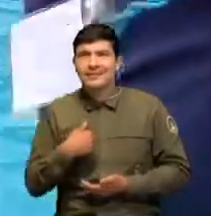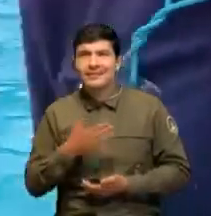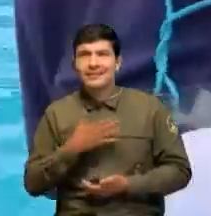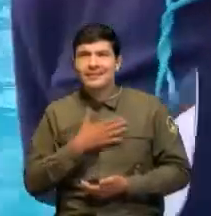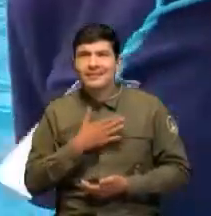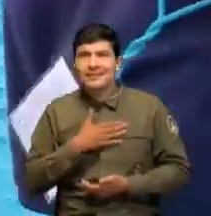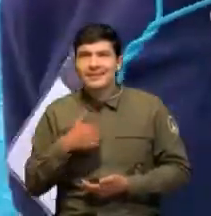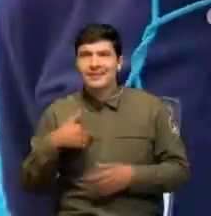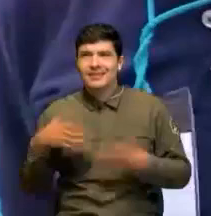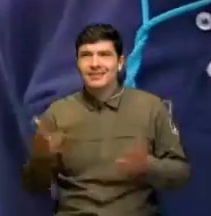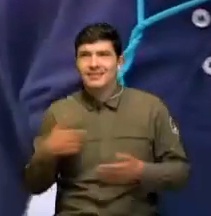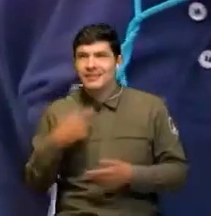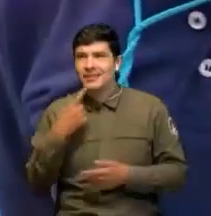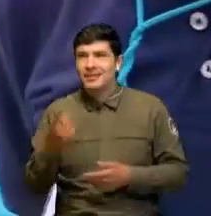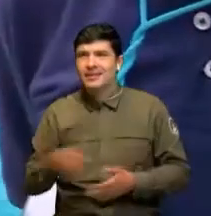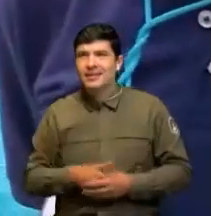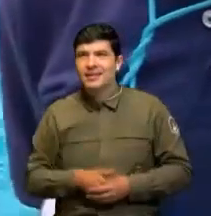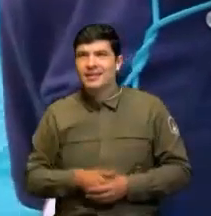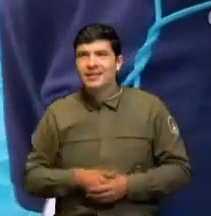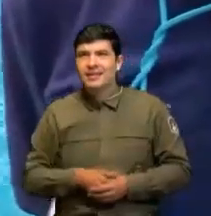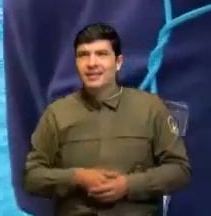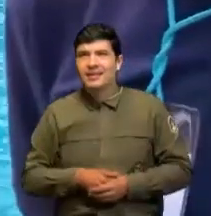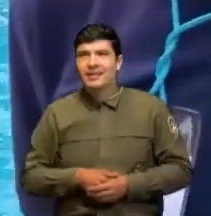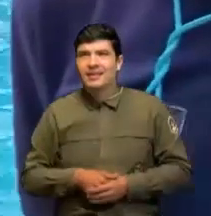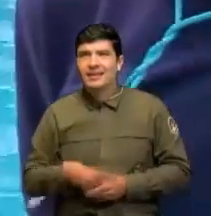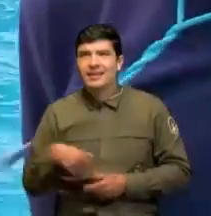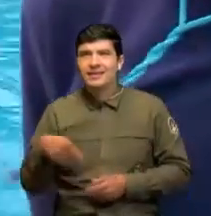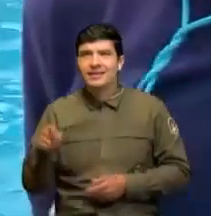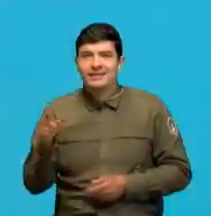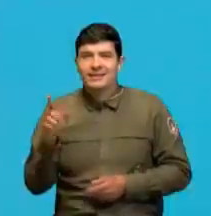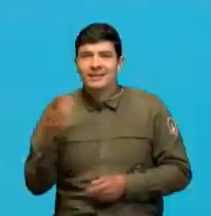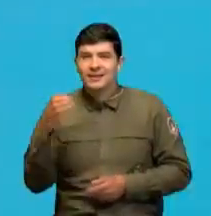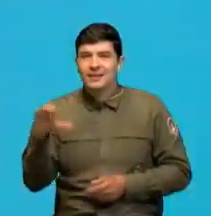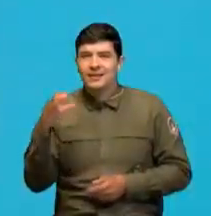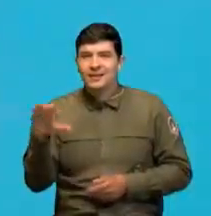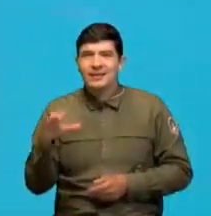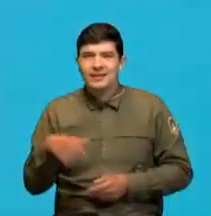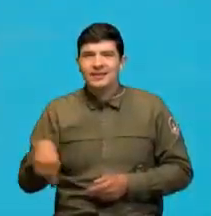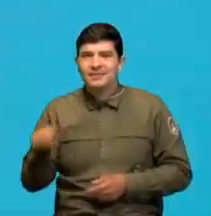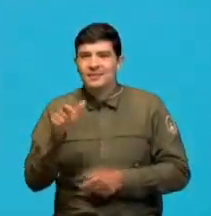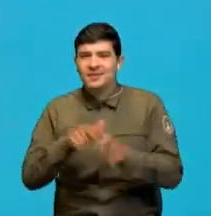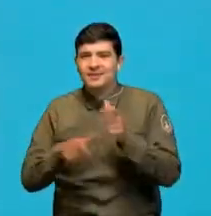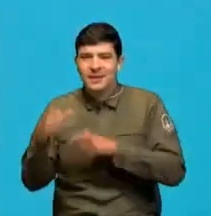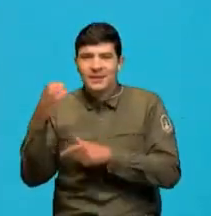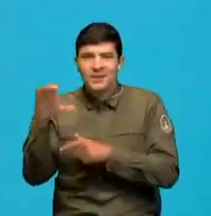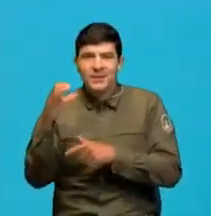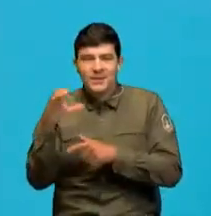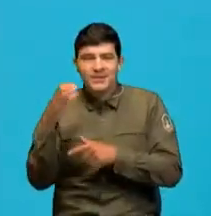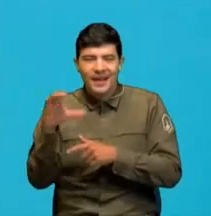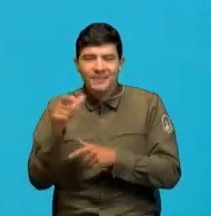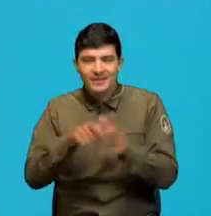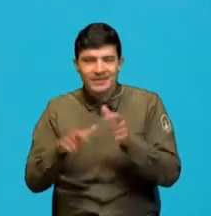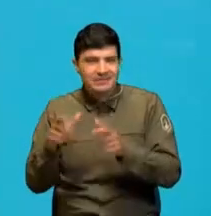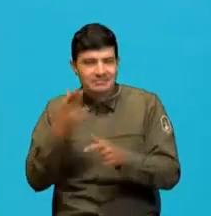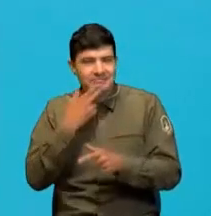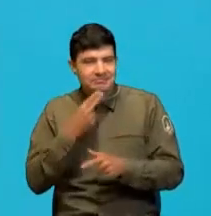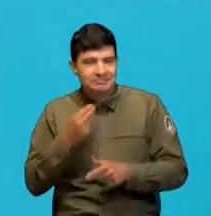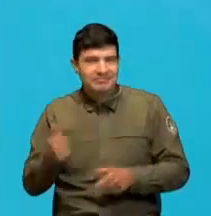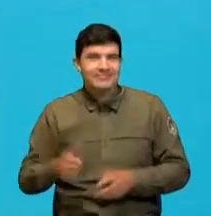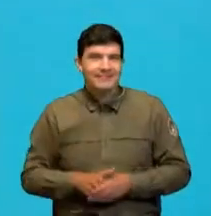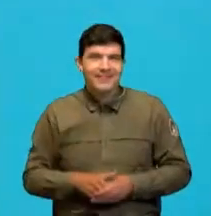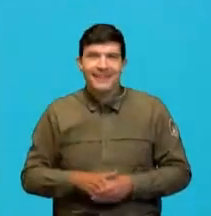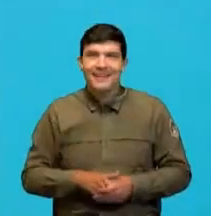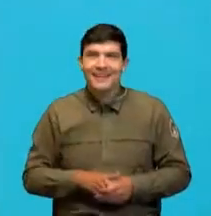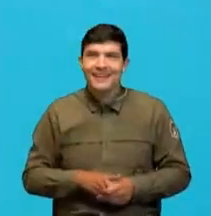¿cómo se dice people? Cucuteños, son muy simpáticas. Jacqueline estará presente en sus segundos Juegos Olímpicos